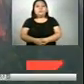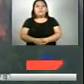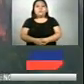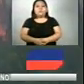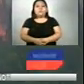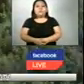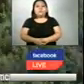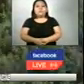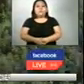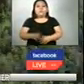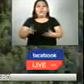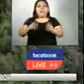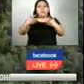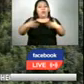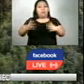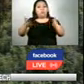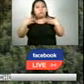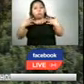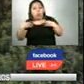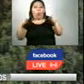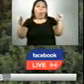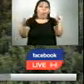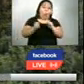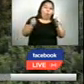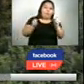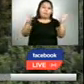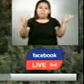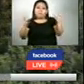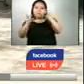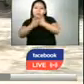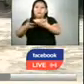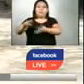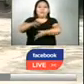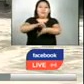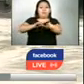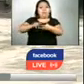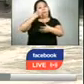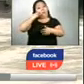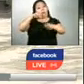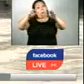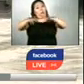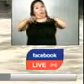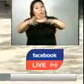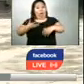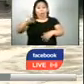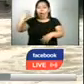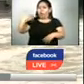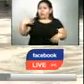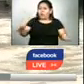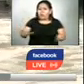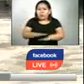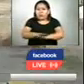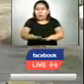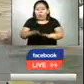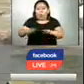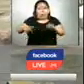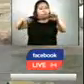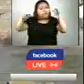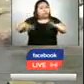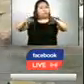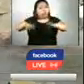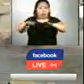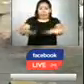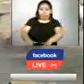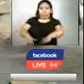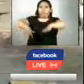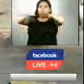El clima extremo está indudablemente asociado con el cambio climático, lo que incluye fenómenos naturales nunca vistos o de mayor potencia, que causan